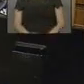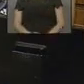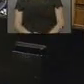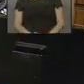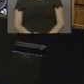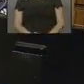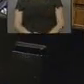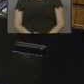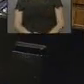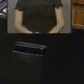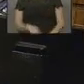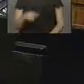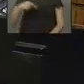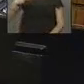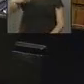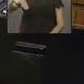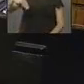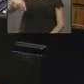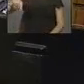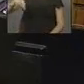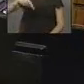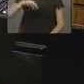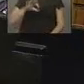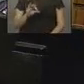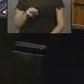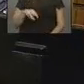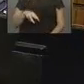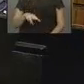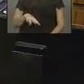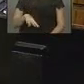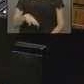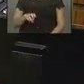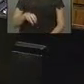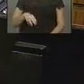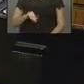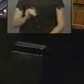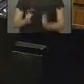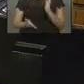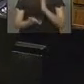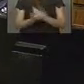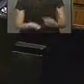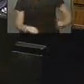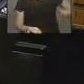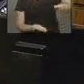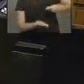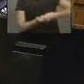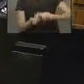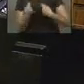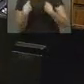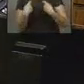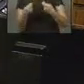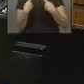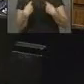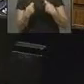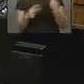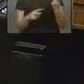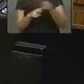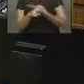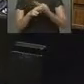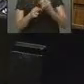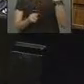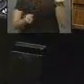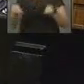Ante eso, los municipios del gobierno, a través de la ONEMI, ha debido invertir cuantiosos recursos en arriendo de